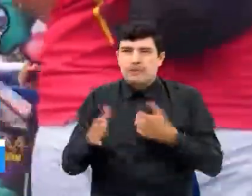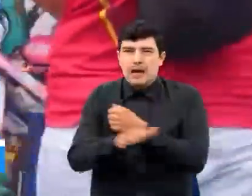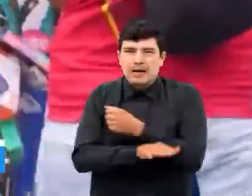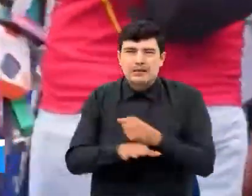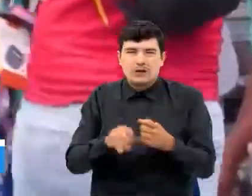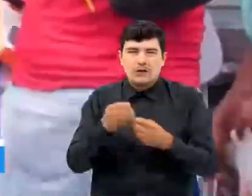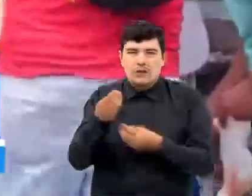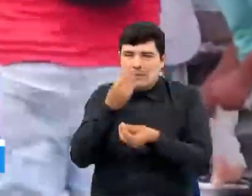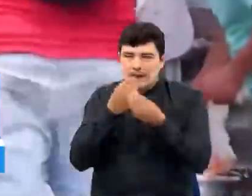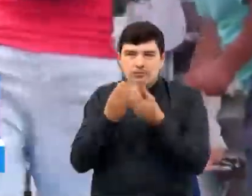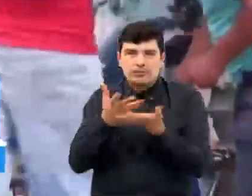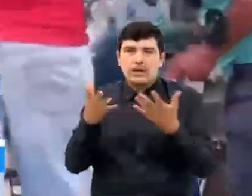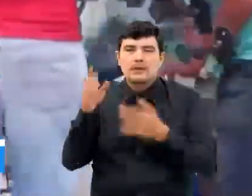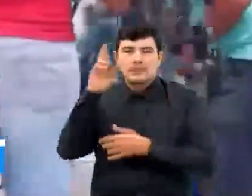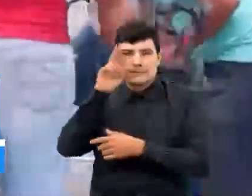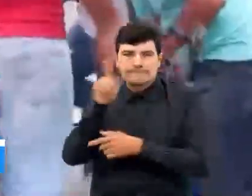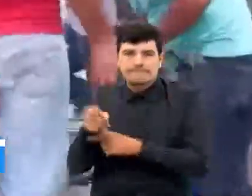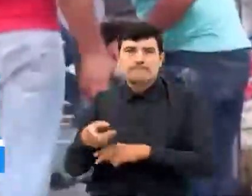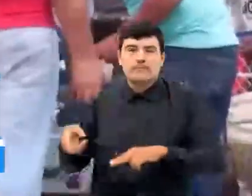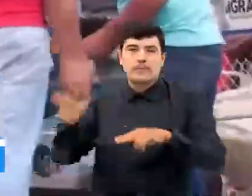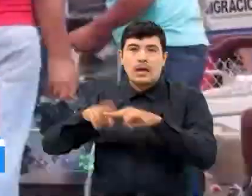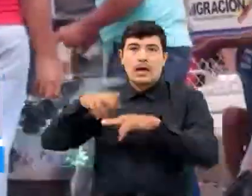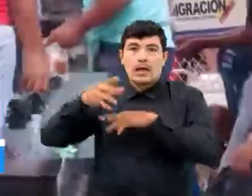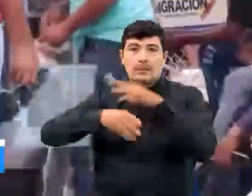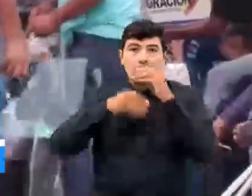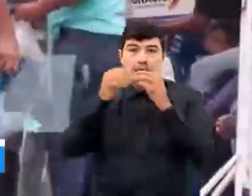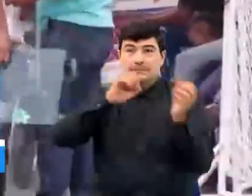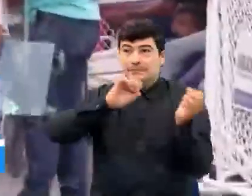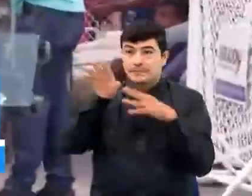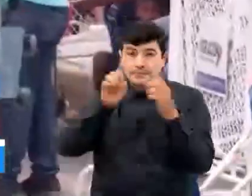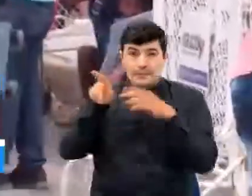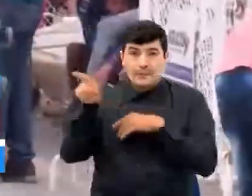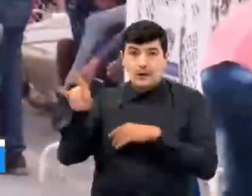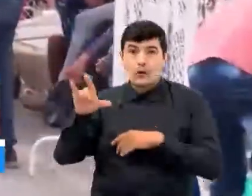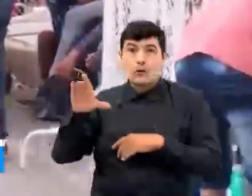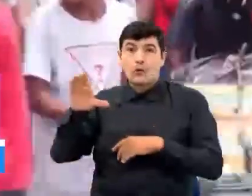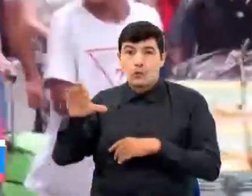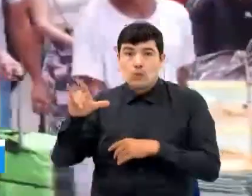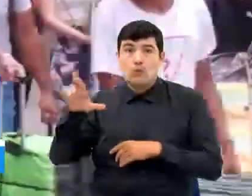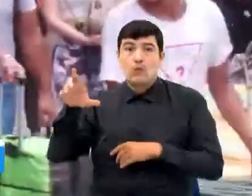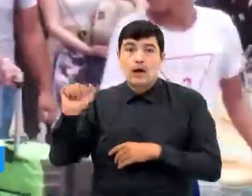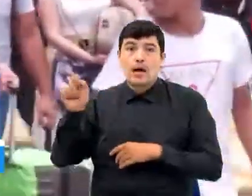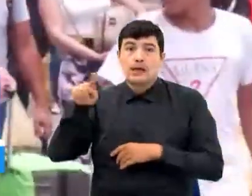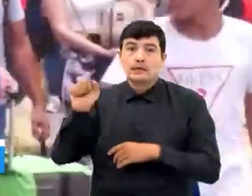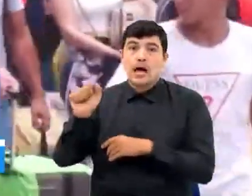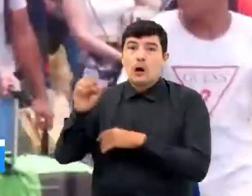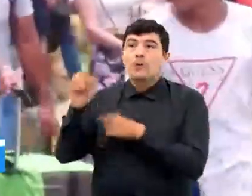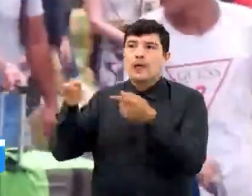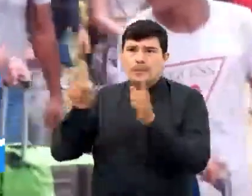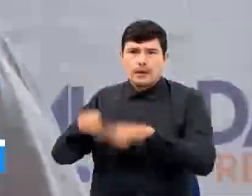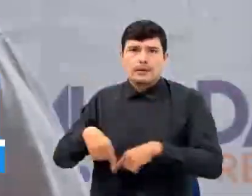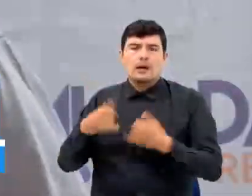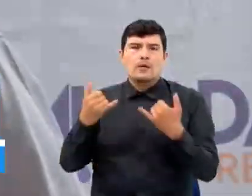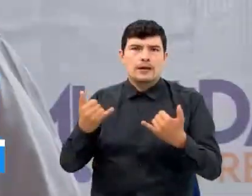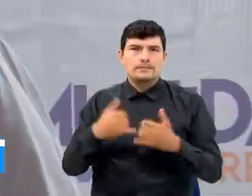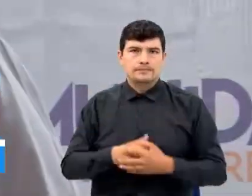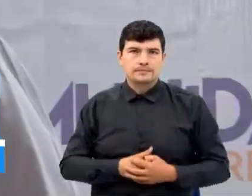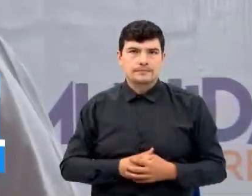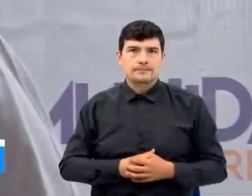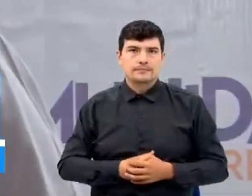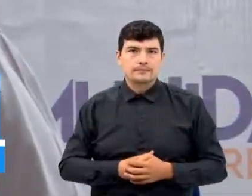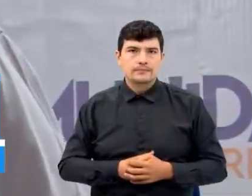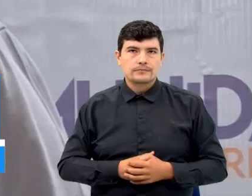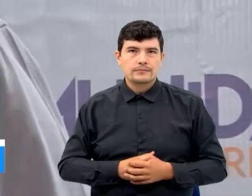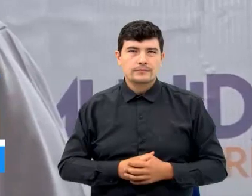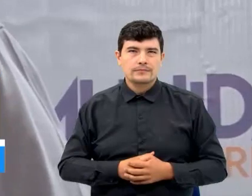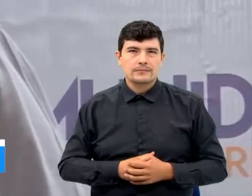región bolivariana, incluso con exportaciones hacia Curazao. En este momento, mucho lo de China, estas pasan los